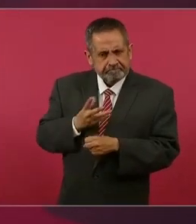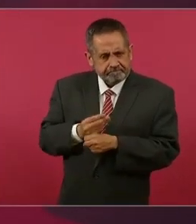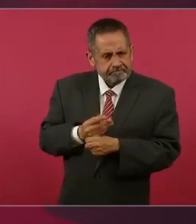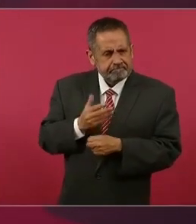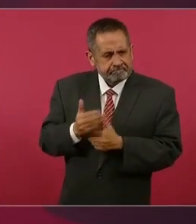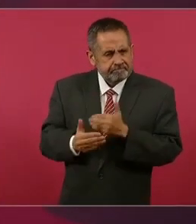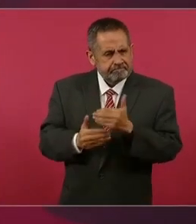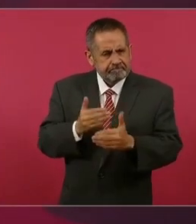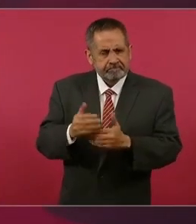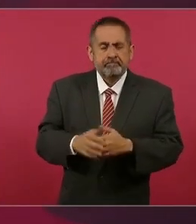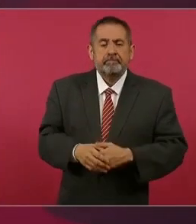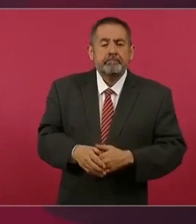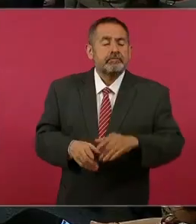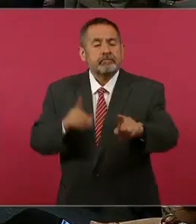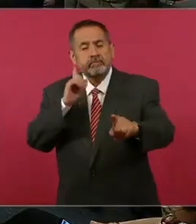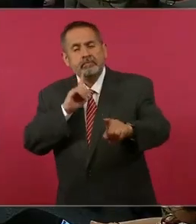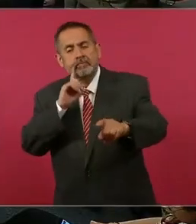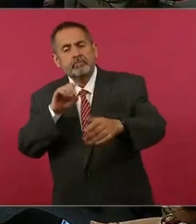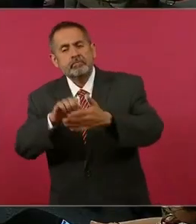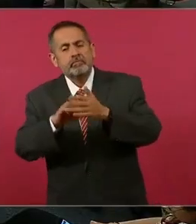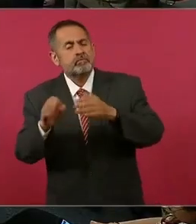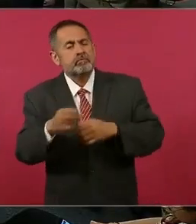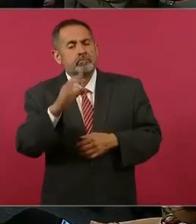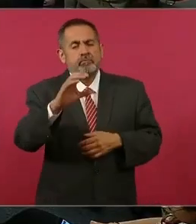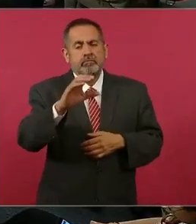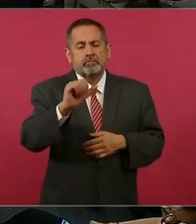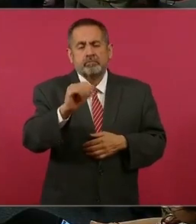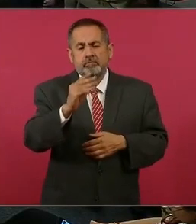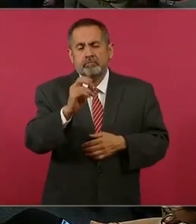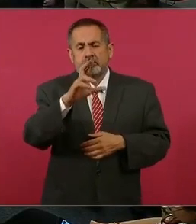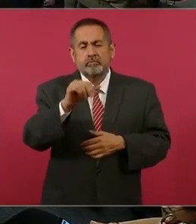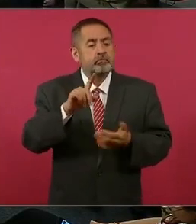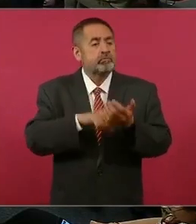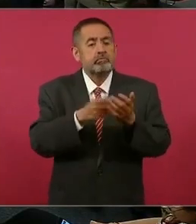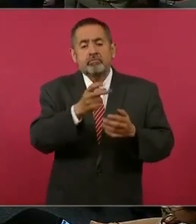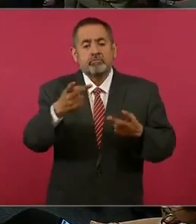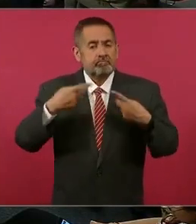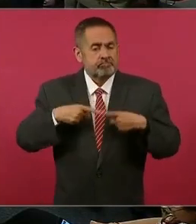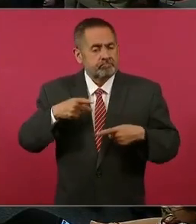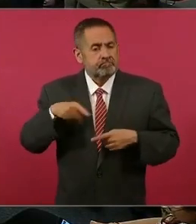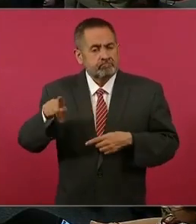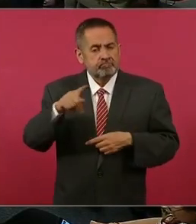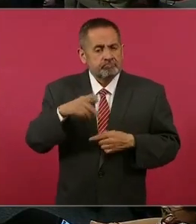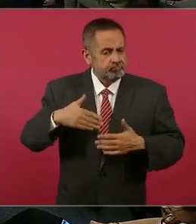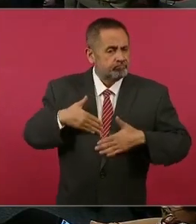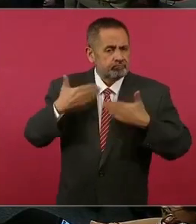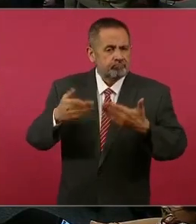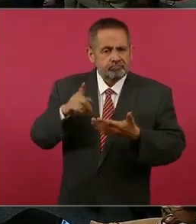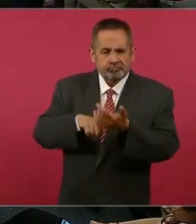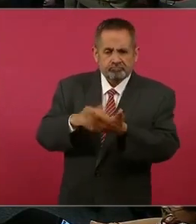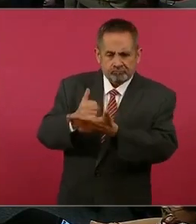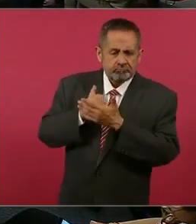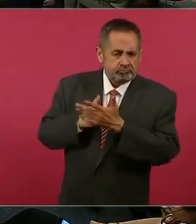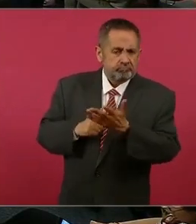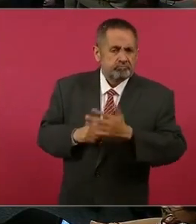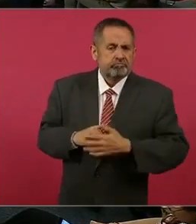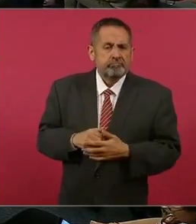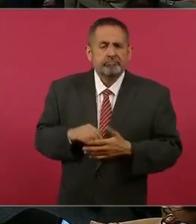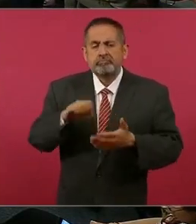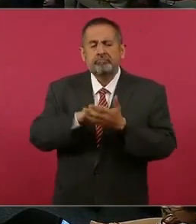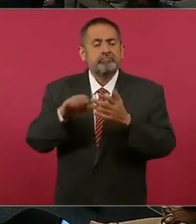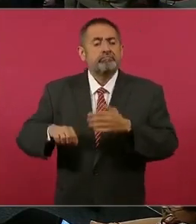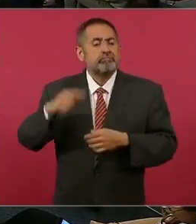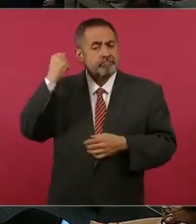avanzando. Por ejemplo, en este de Caborca, ellos, o sea, hay gente que confía plenamente en que los puedan ayudar. Por ejemplo,